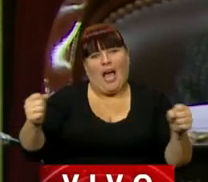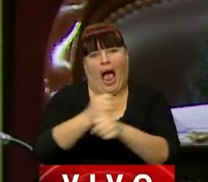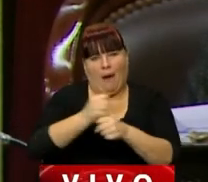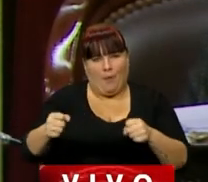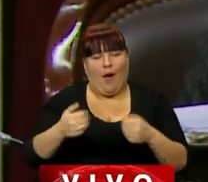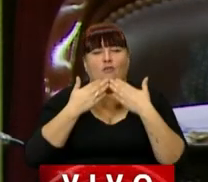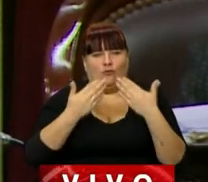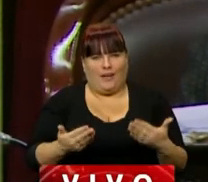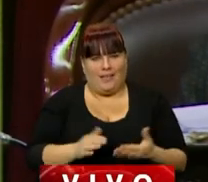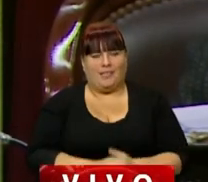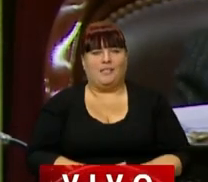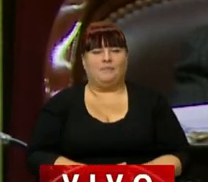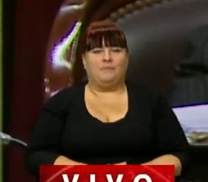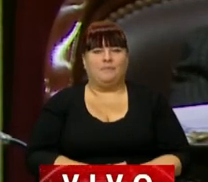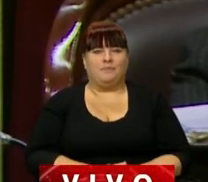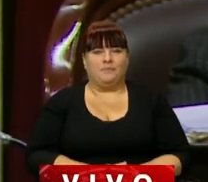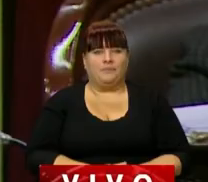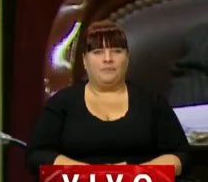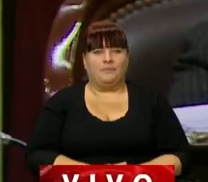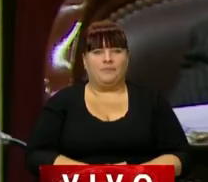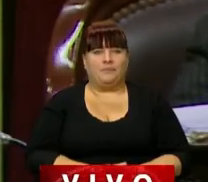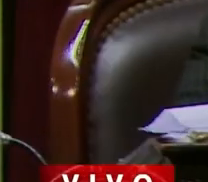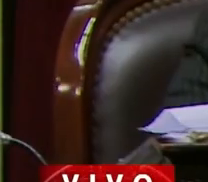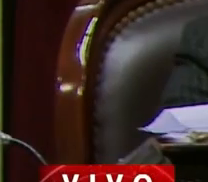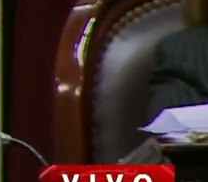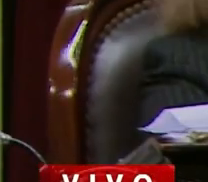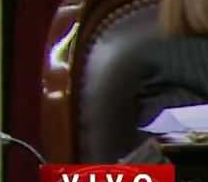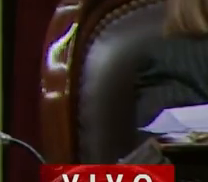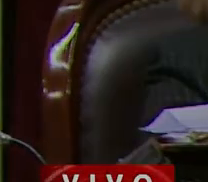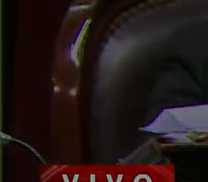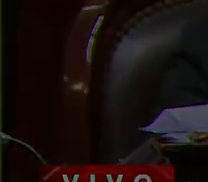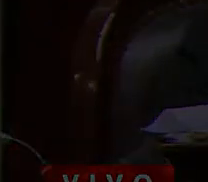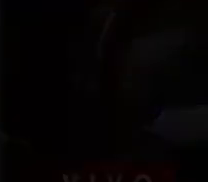la aprobación del mismo. Muchas gracias, señor presidente. Gracias, diputada.